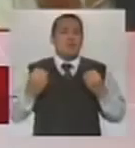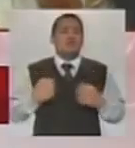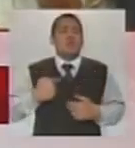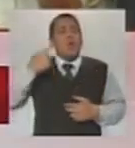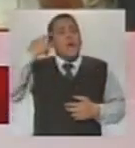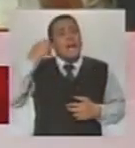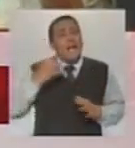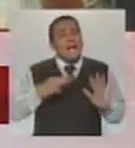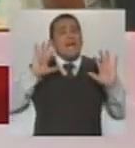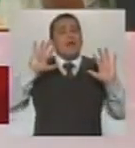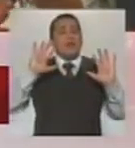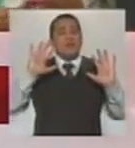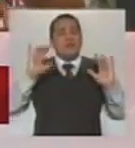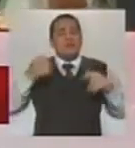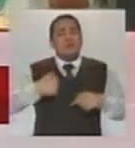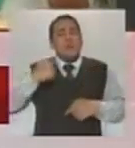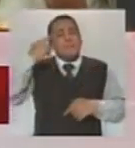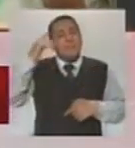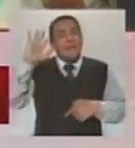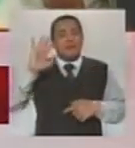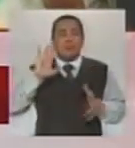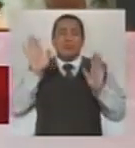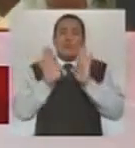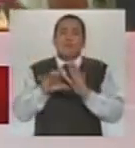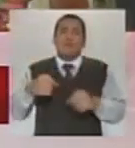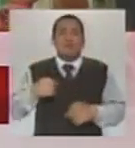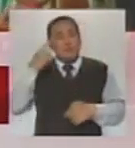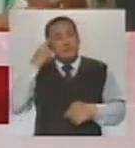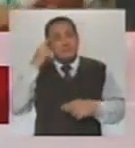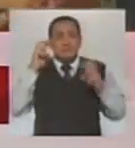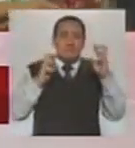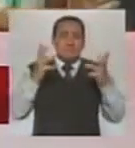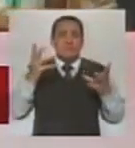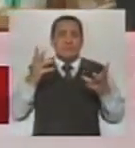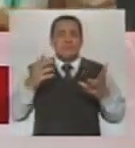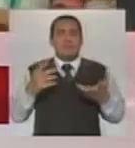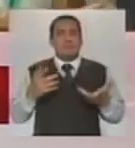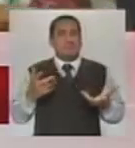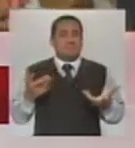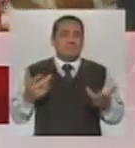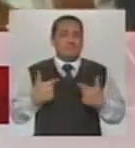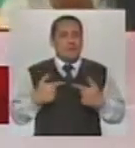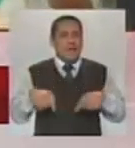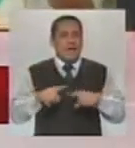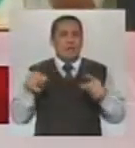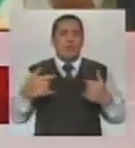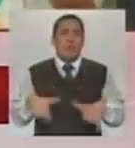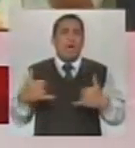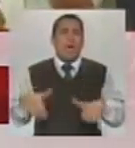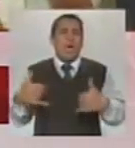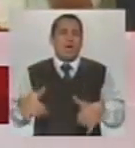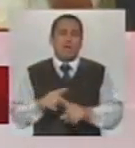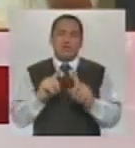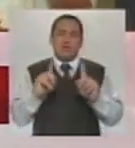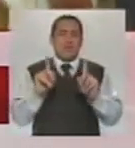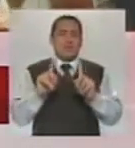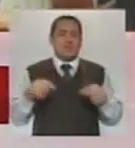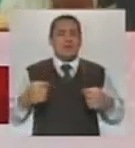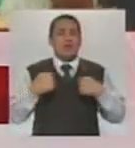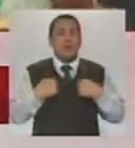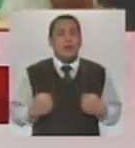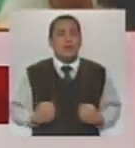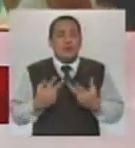creo, porque pienso, porque infiero, porque deduzco, la verdad que acá no estamos jugando, lo que